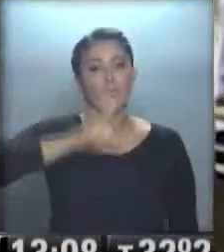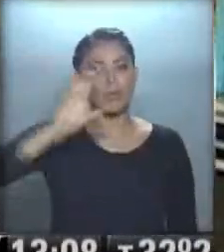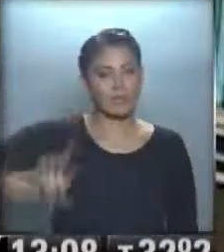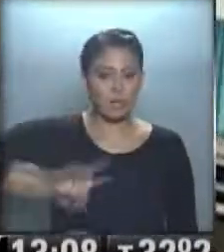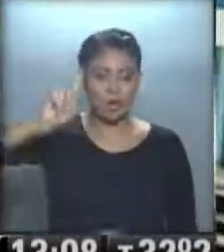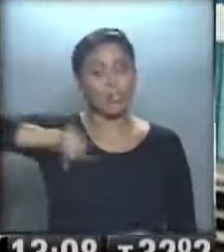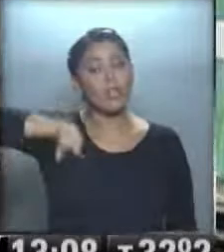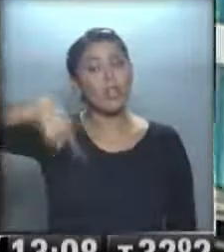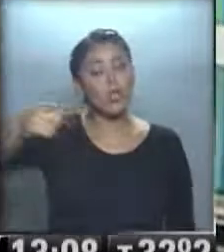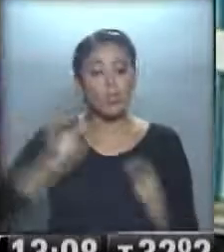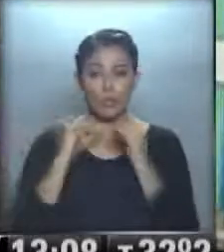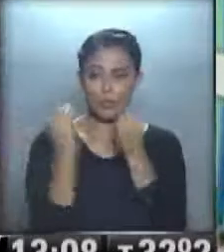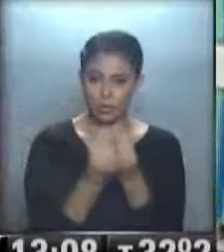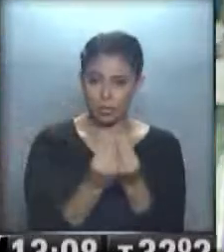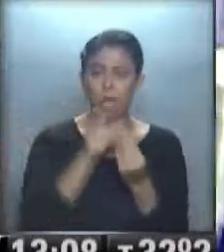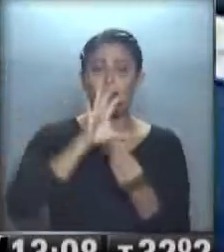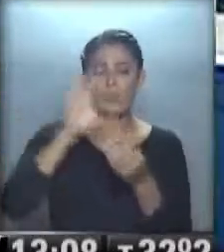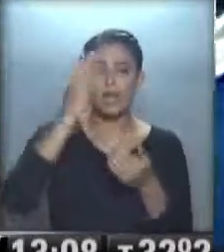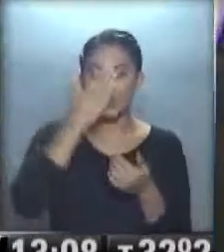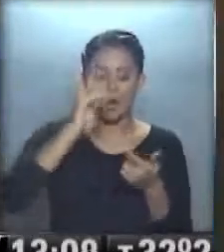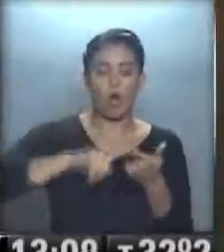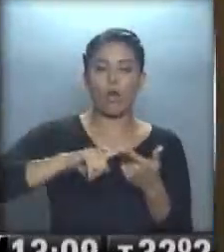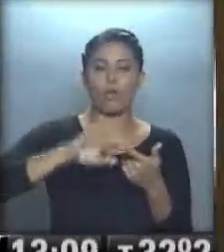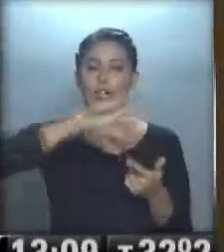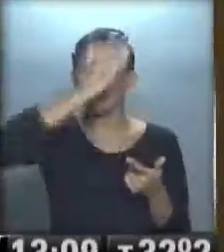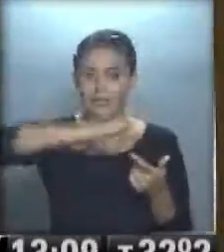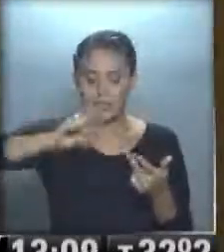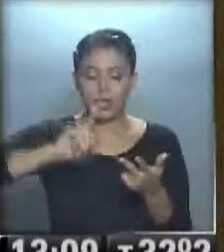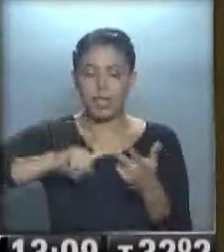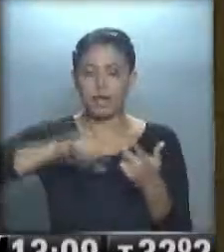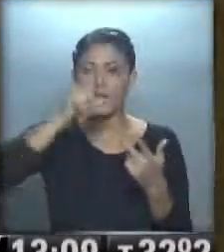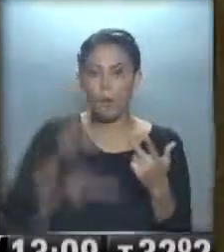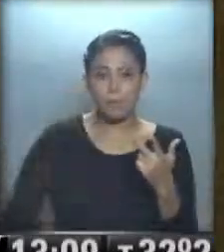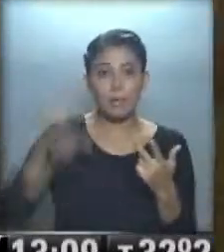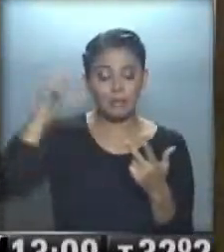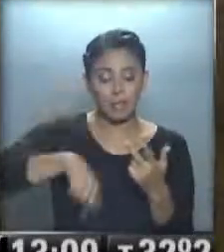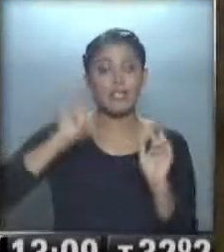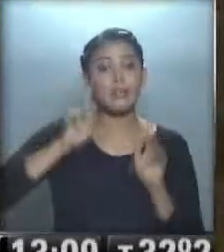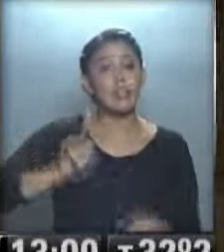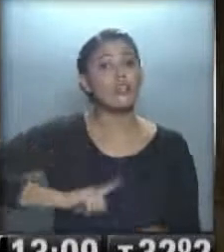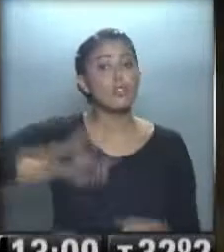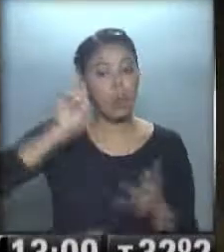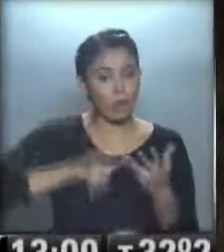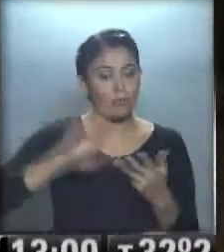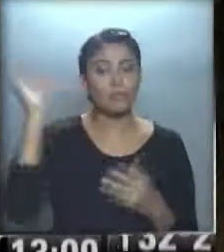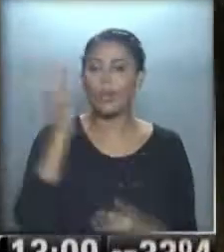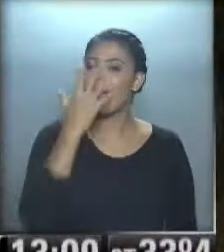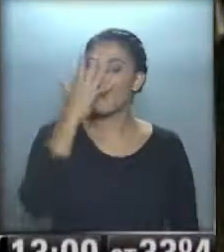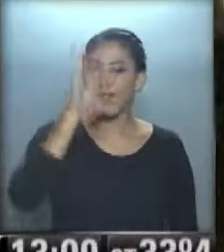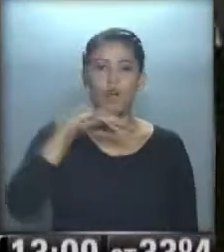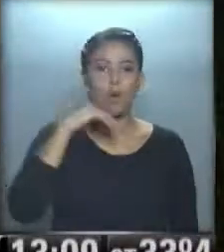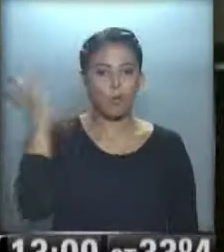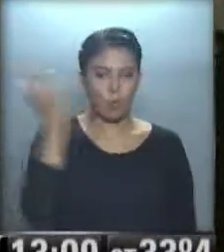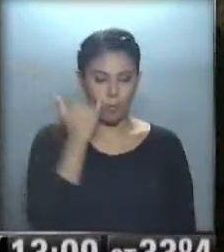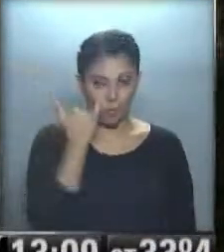se divide entre la provincia de Córdoba, la zona serrana, la Patagonia y a no olvidar el norte, porque los carnavales de Jujuy cuando